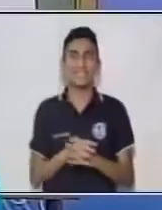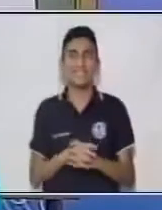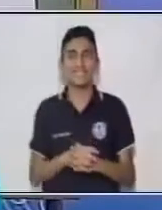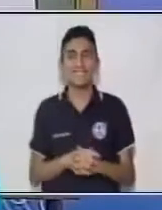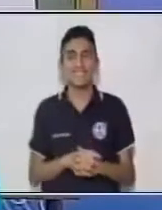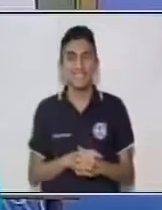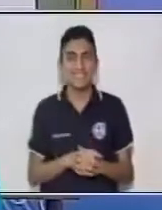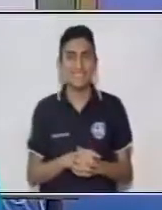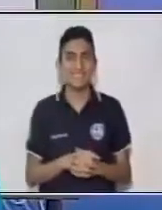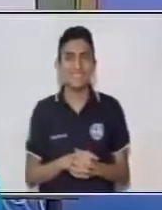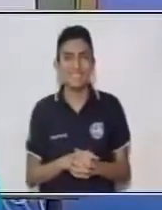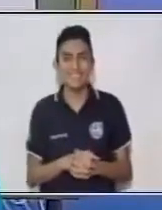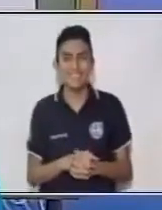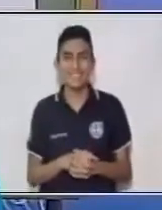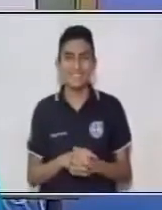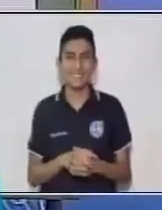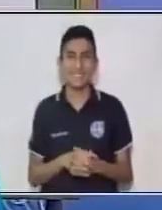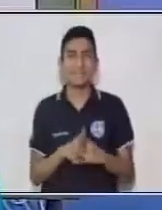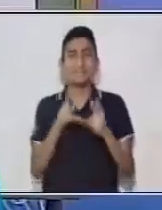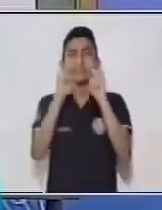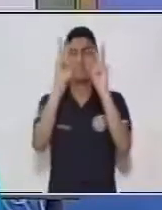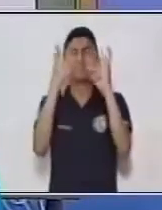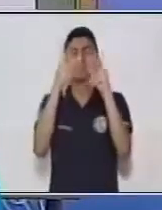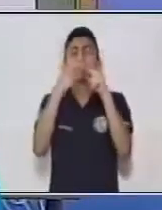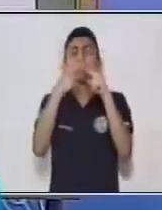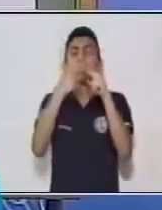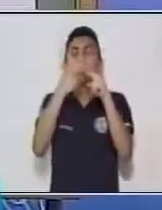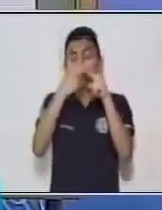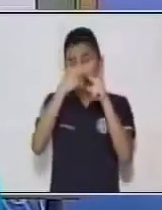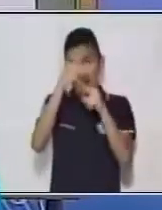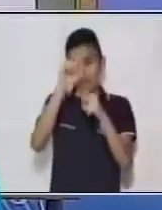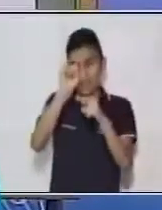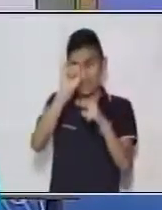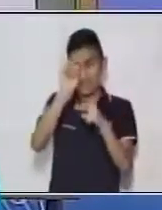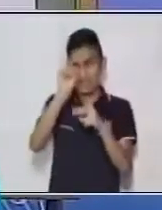entonces, ¿de qué se trata la simetría axial? Bueno,